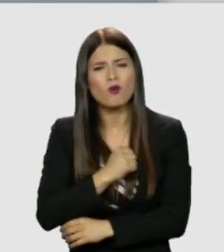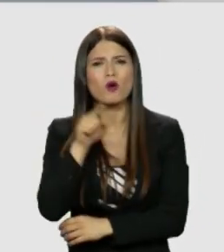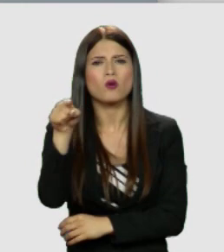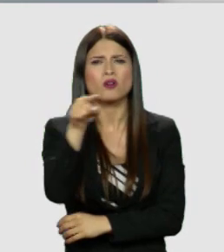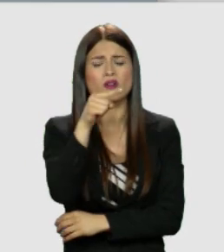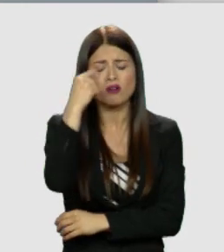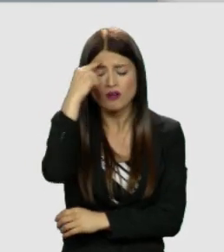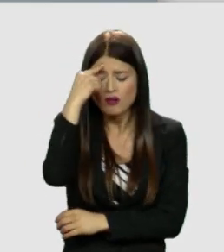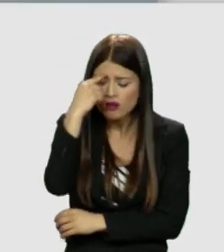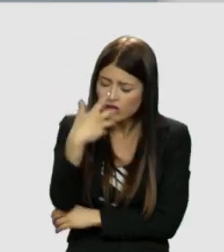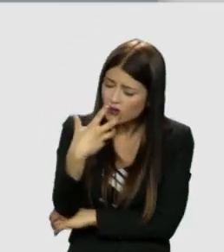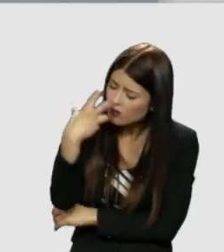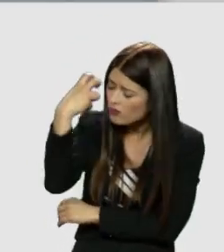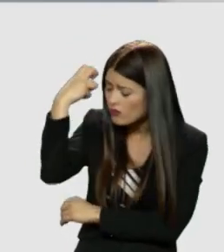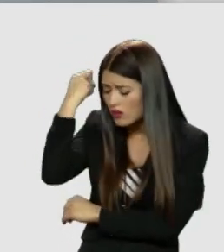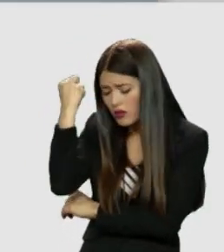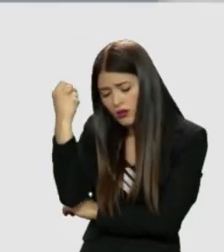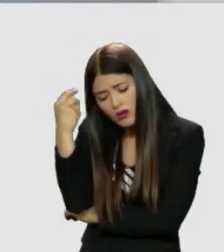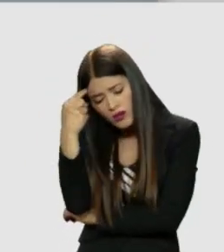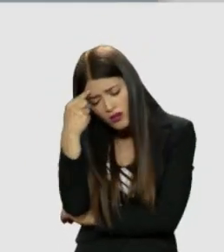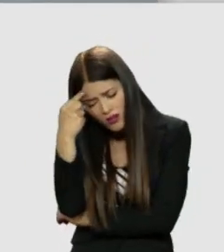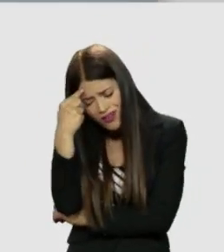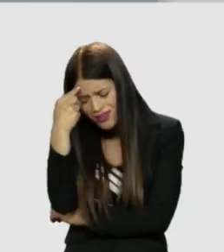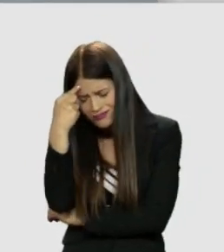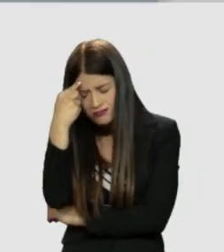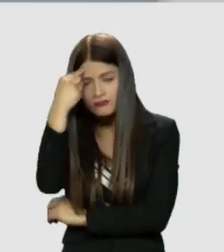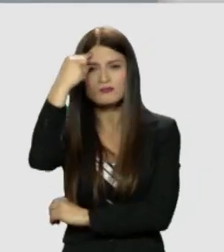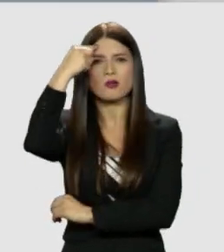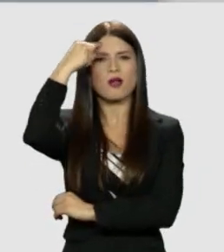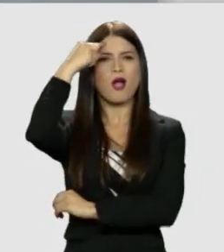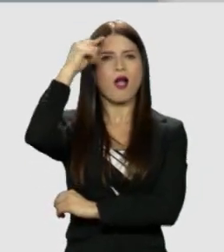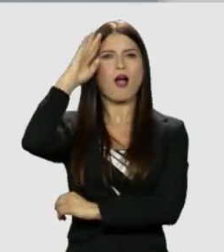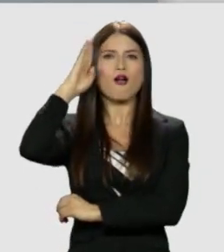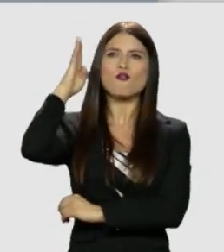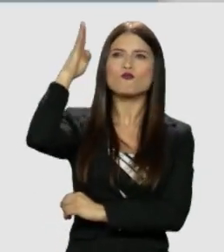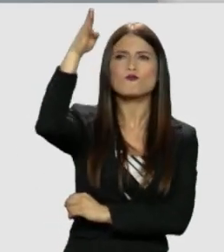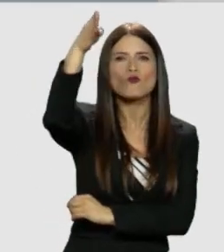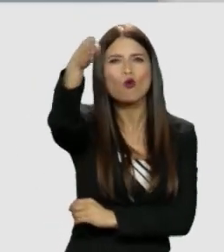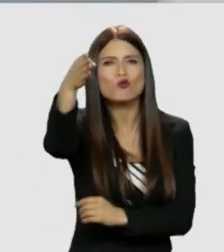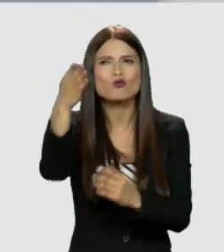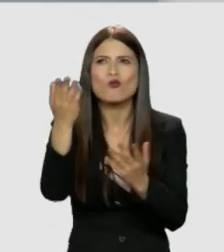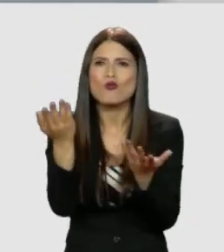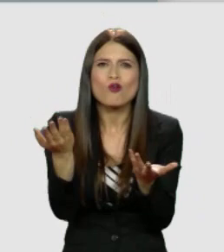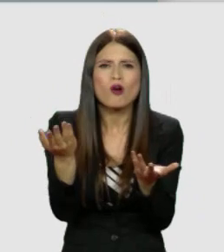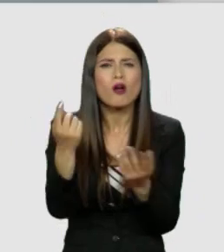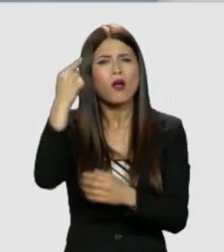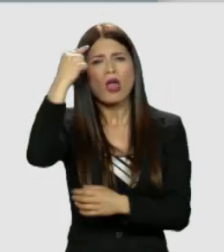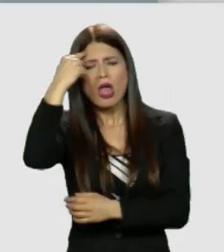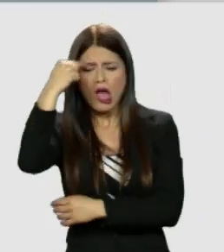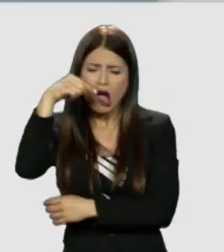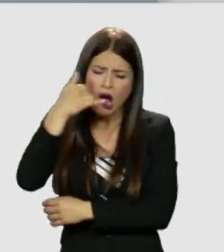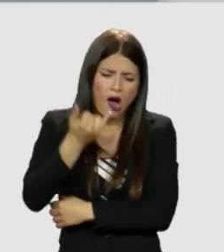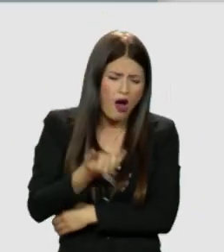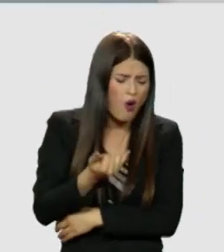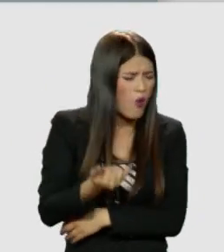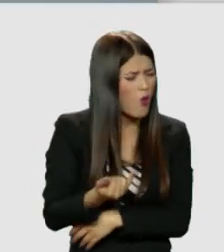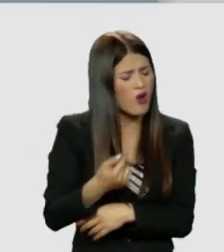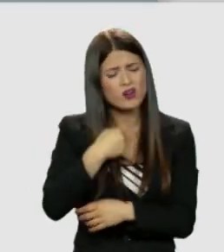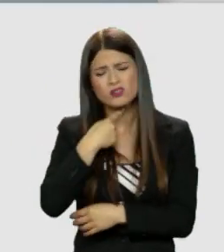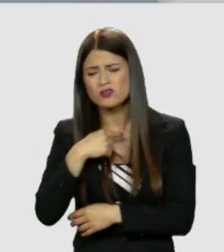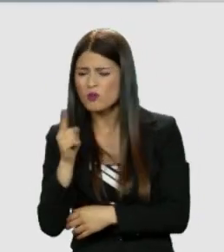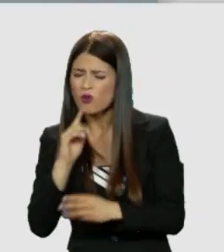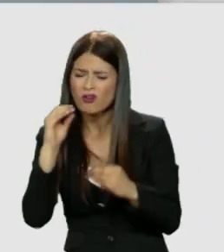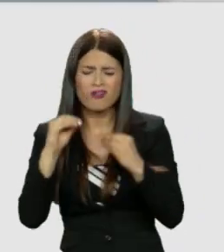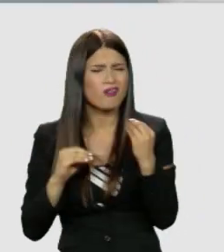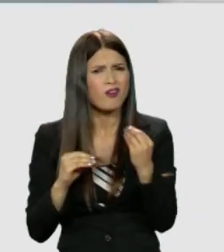el futuro no pensemos solo en el ahora y en el corto plazo pensemos en la Colombia que